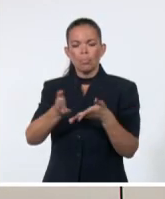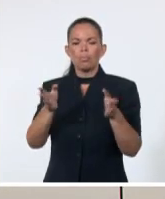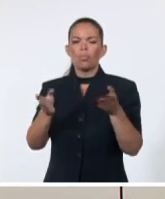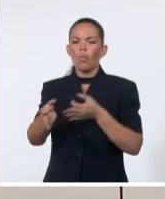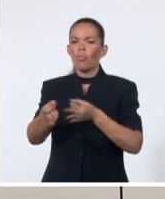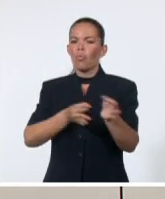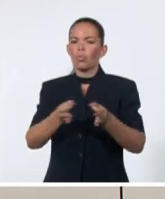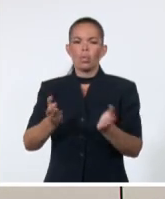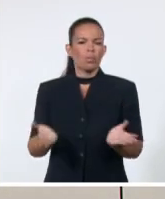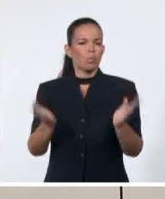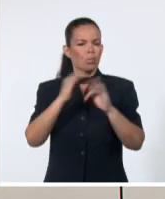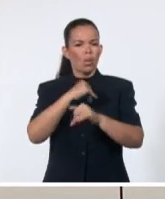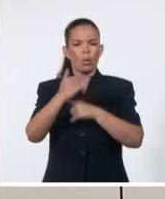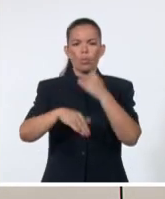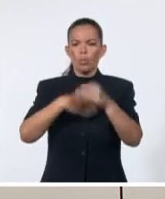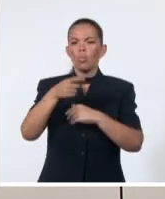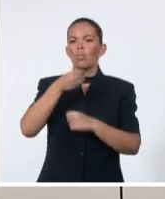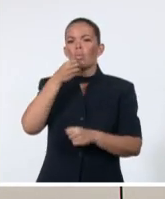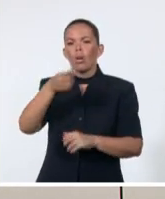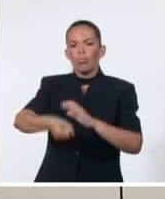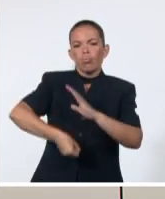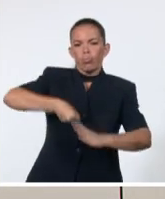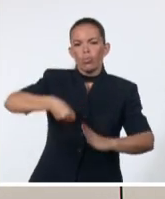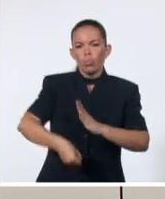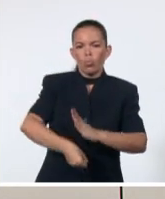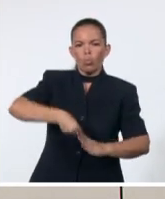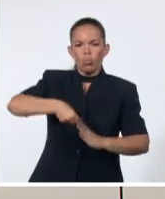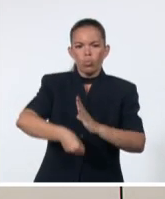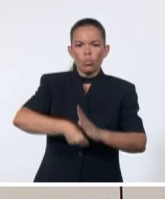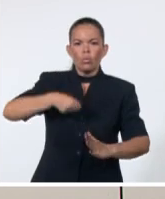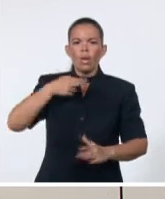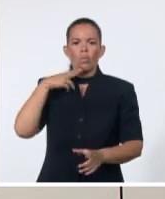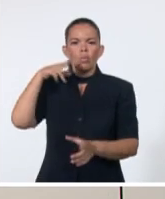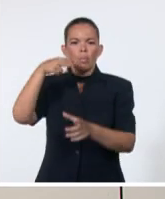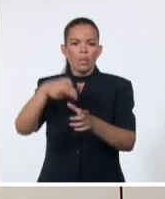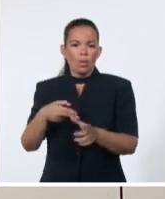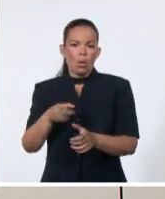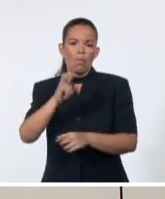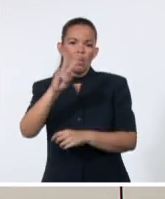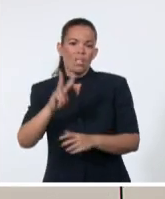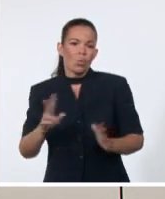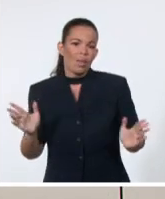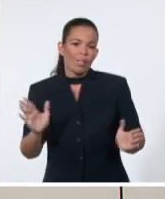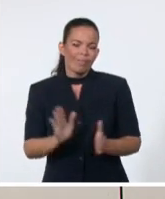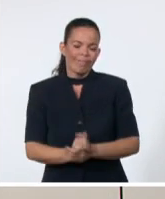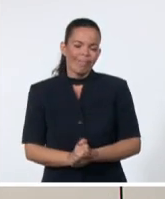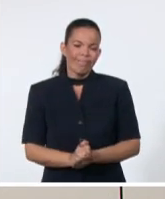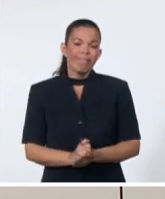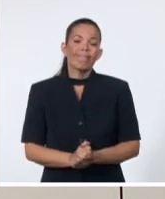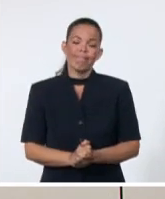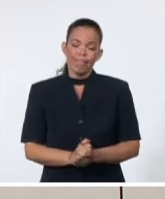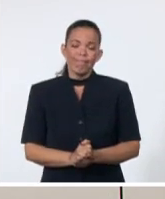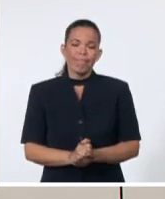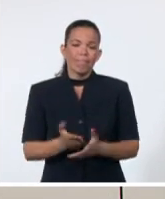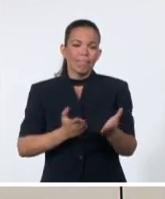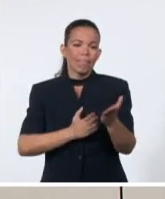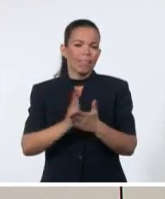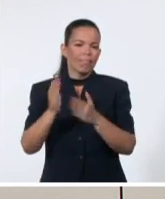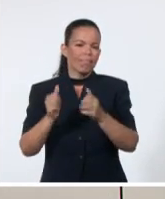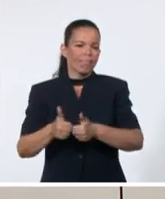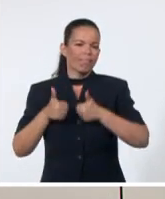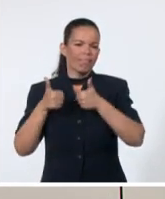sus operaciones de extracción de recursos minerales en Venezuela, o sea, extracción de petróleo, lo que adicionalmente